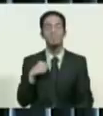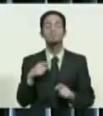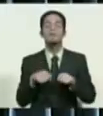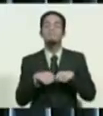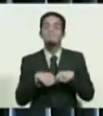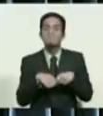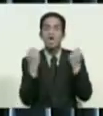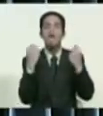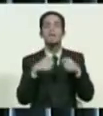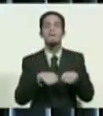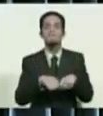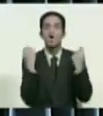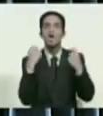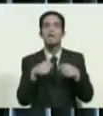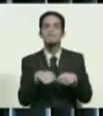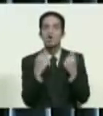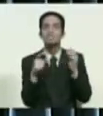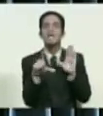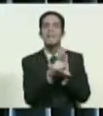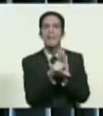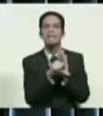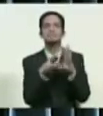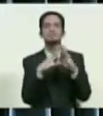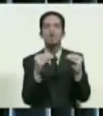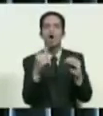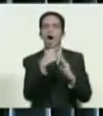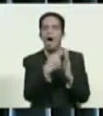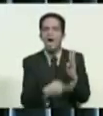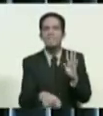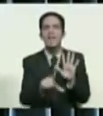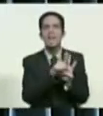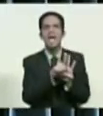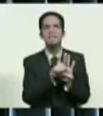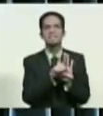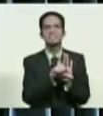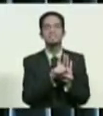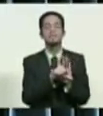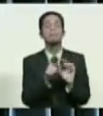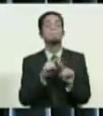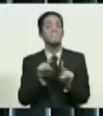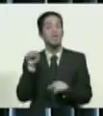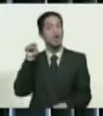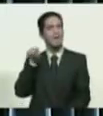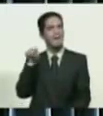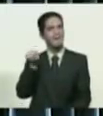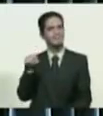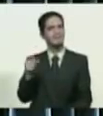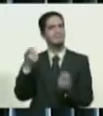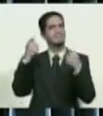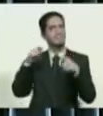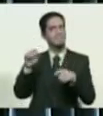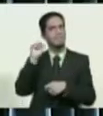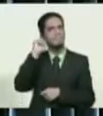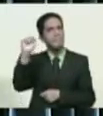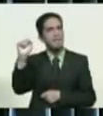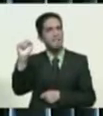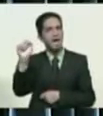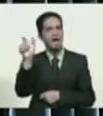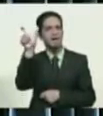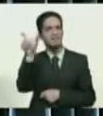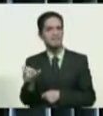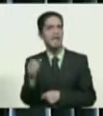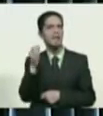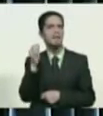de la Constitución de la República Bolivariana de Venezuela. Pero esto que intentaron perpetrar y